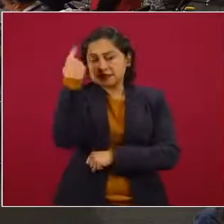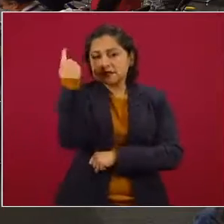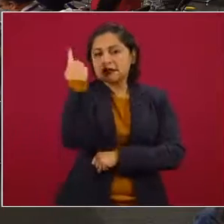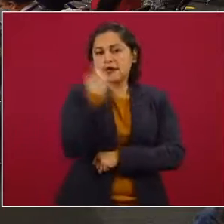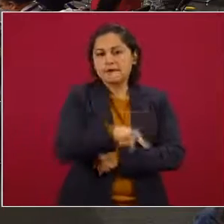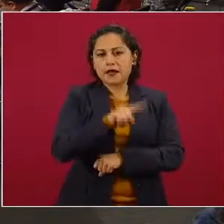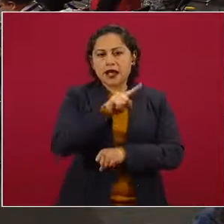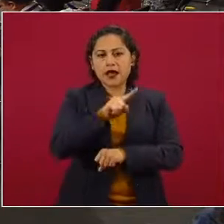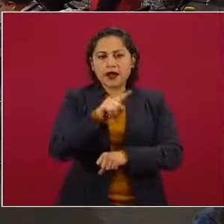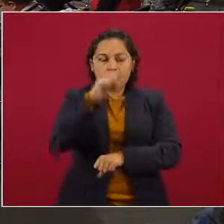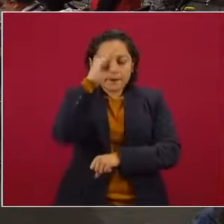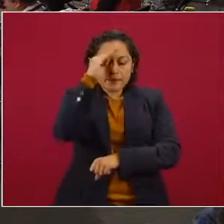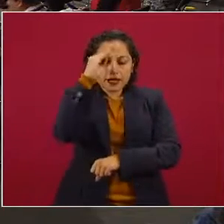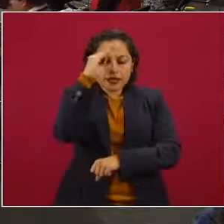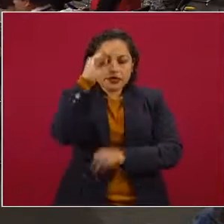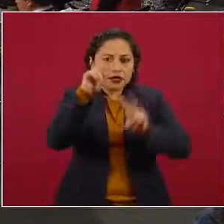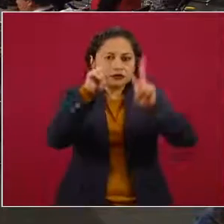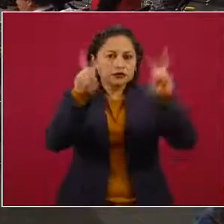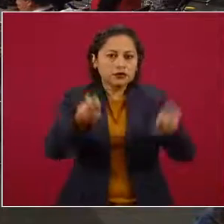antes de